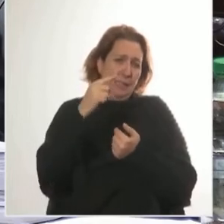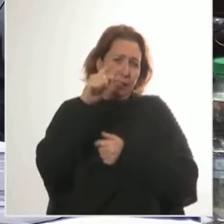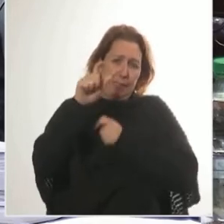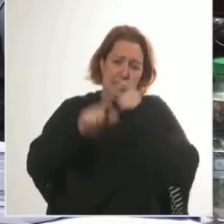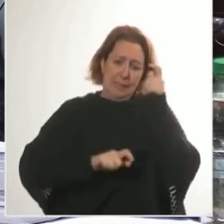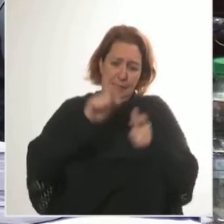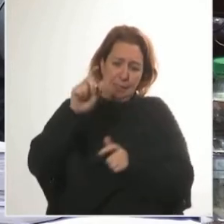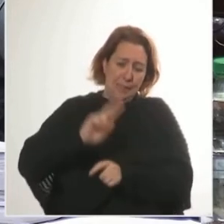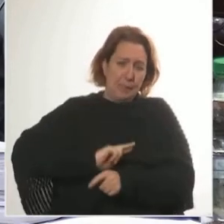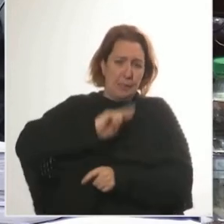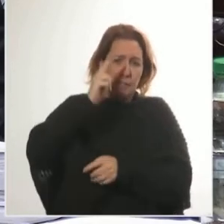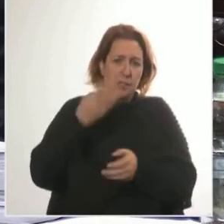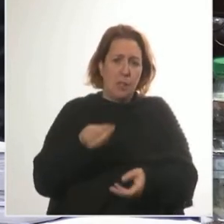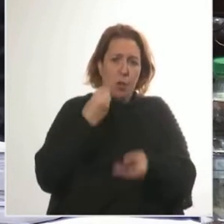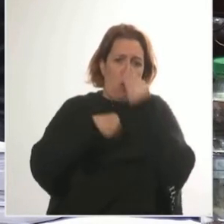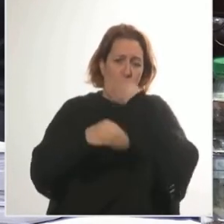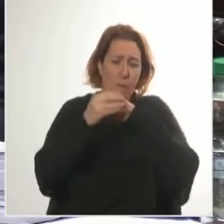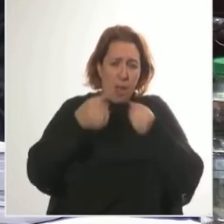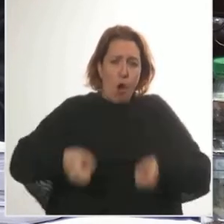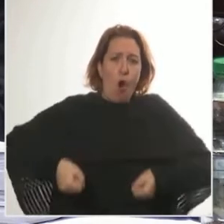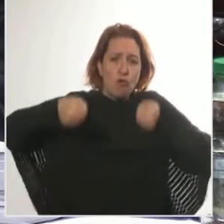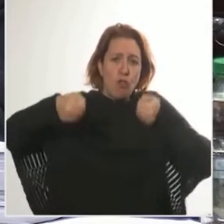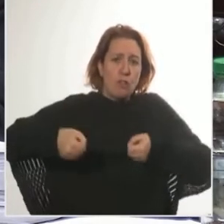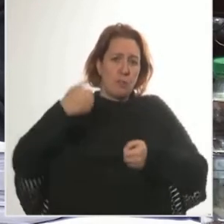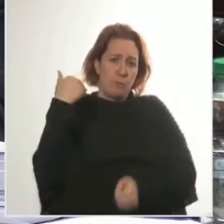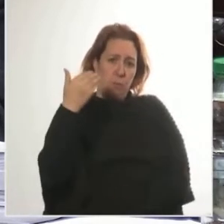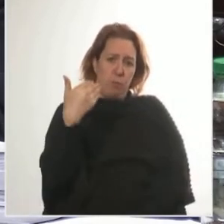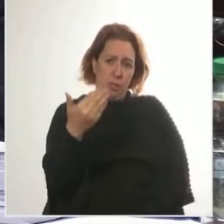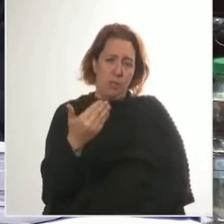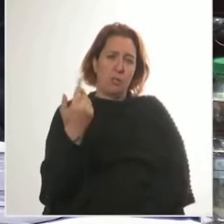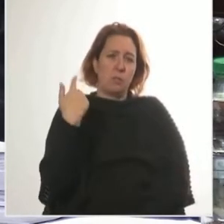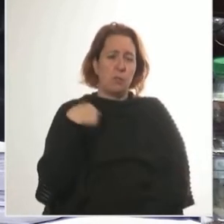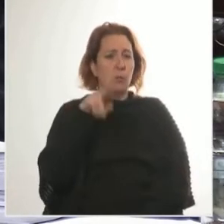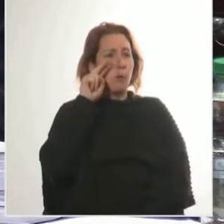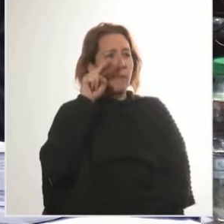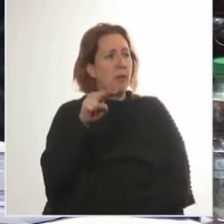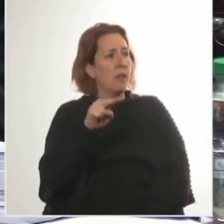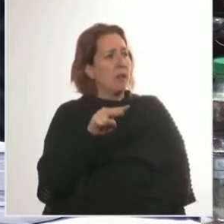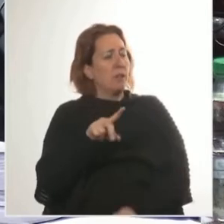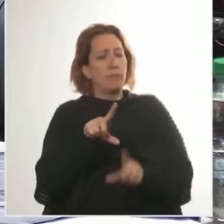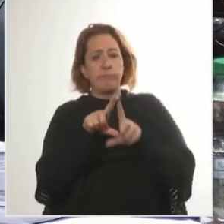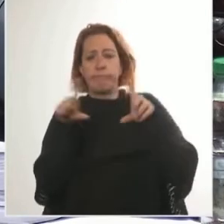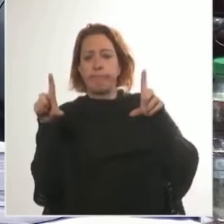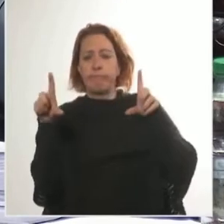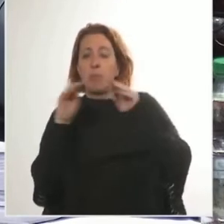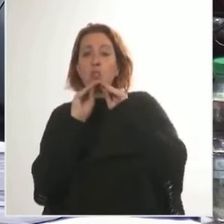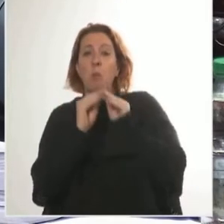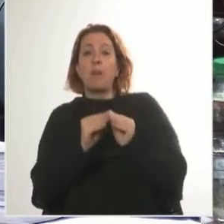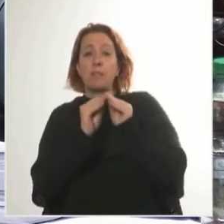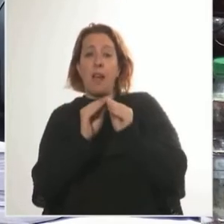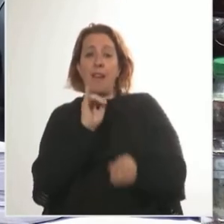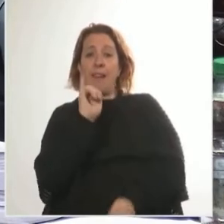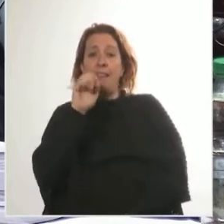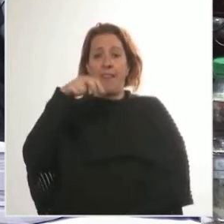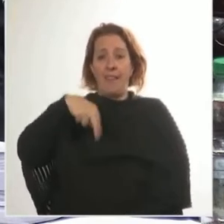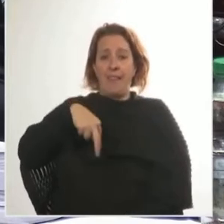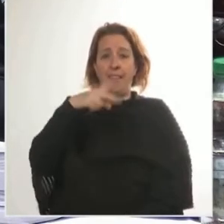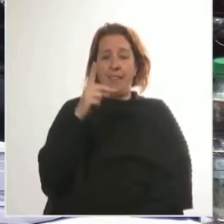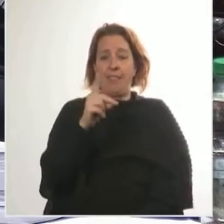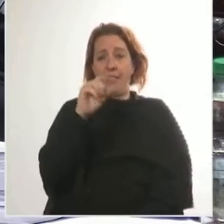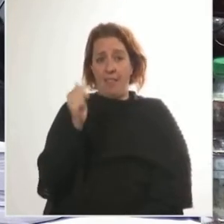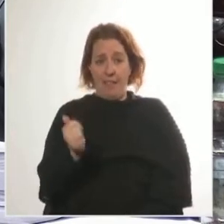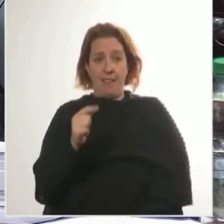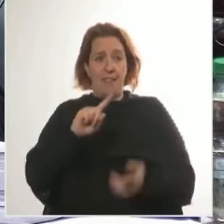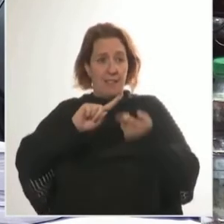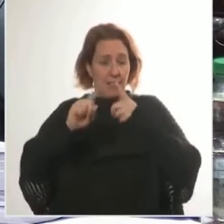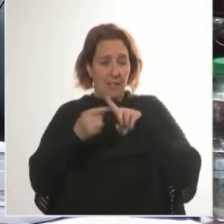ollas populares. Y cuando uno ve la formulación presupuestal del INDA, por ejemplo, que tiene que ver con